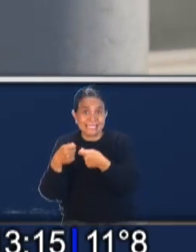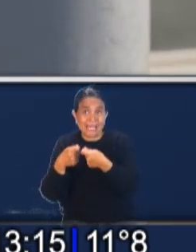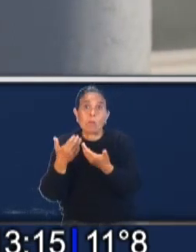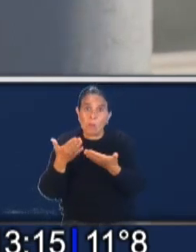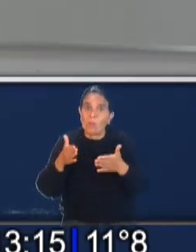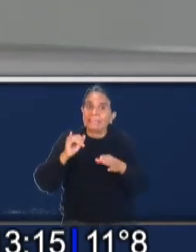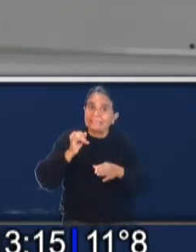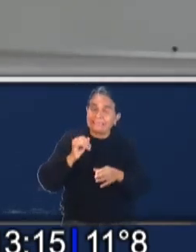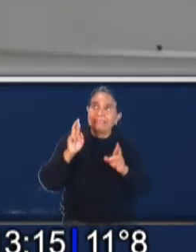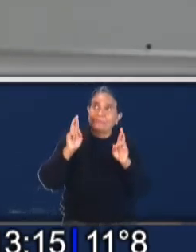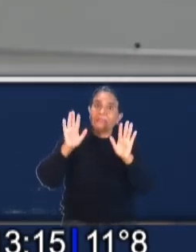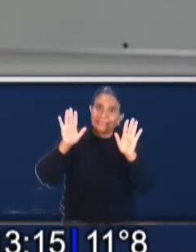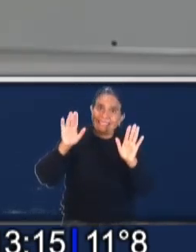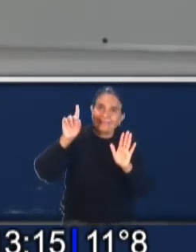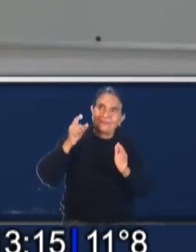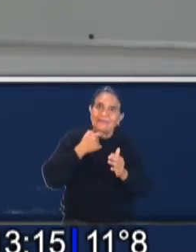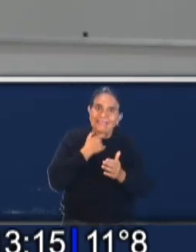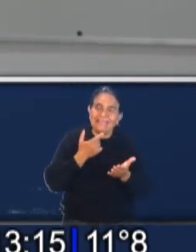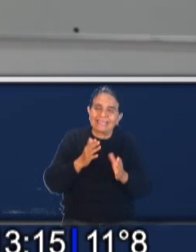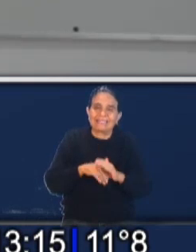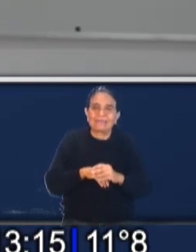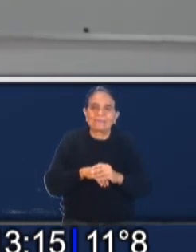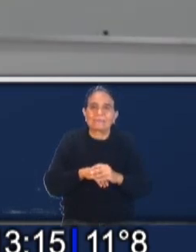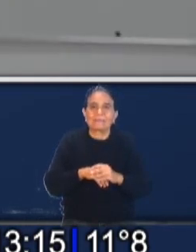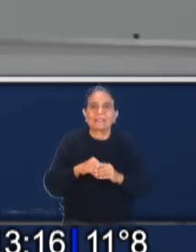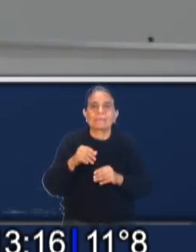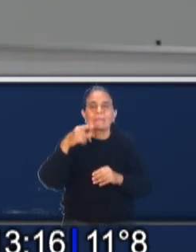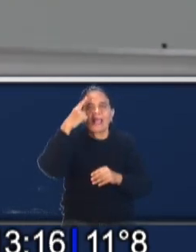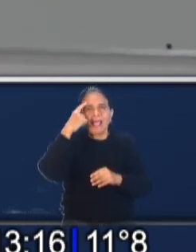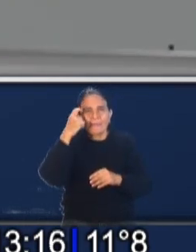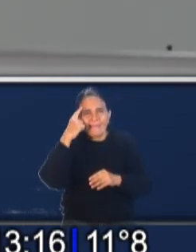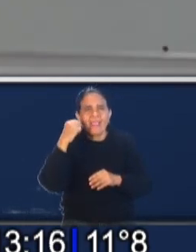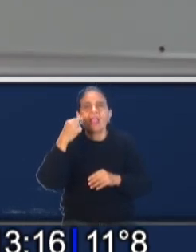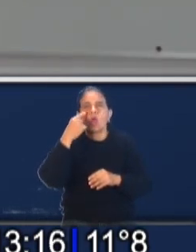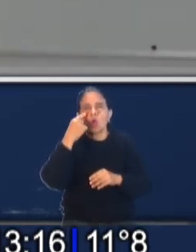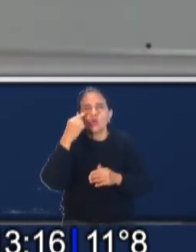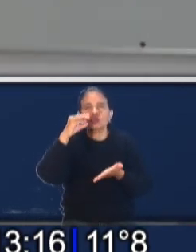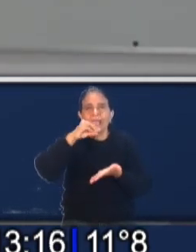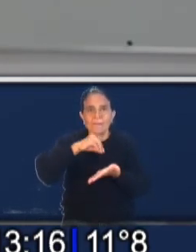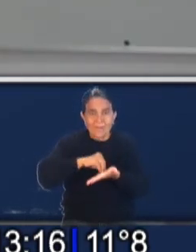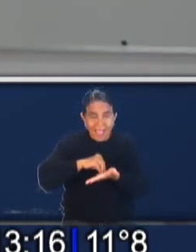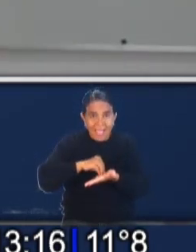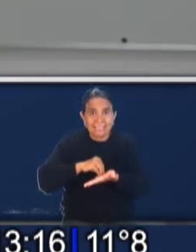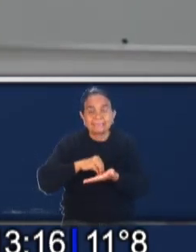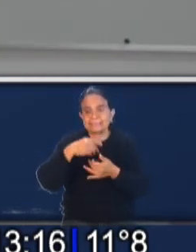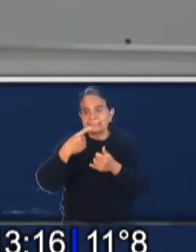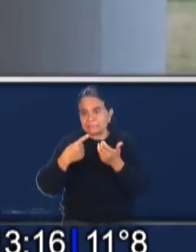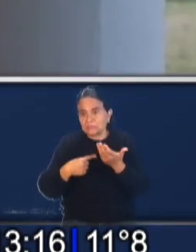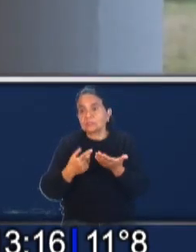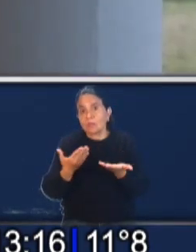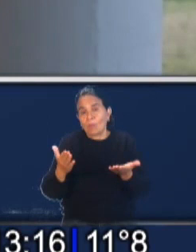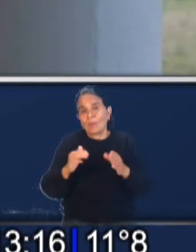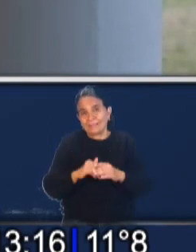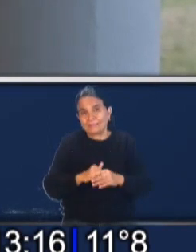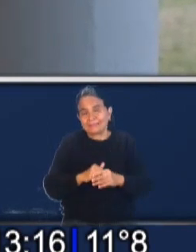se dé, porque sería el poder tener otro conocimiento más y abarcar más cosas en la parte laboral.